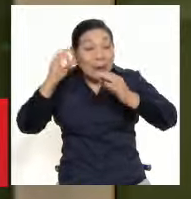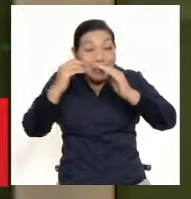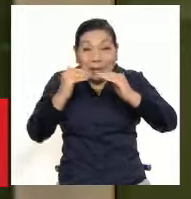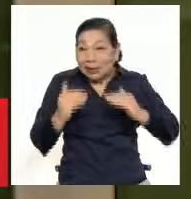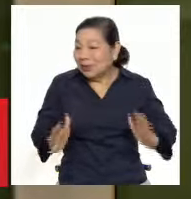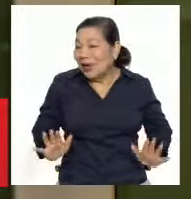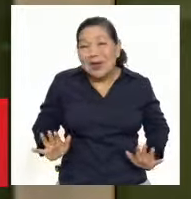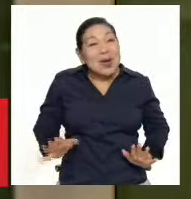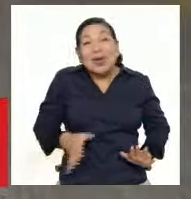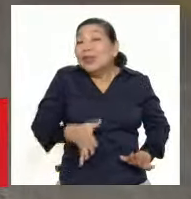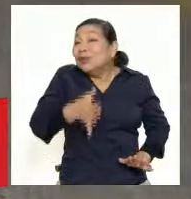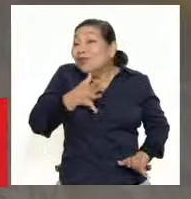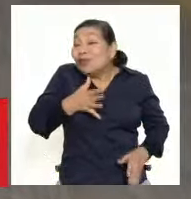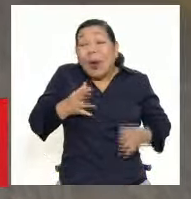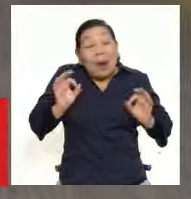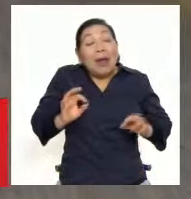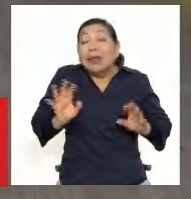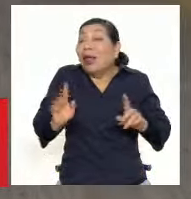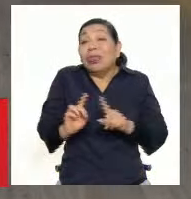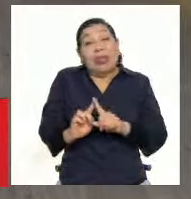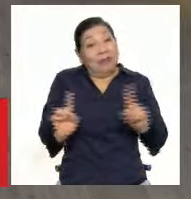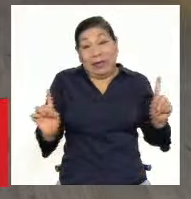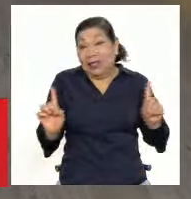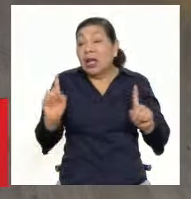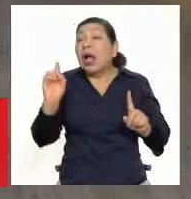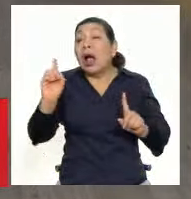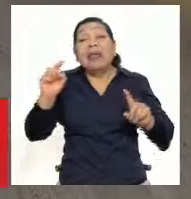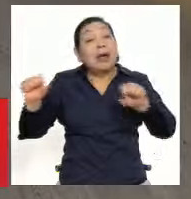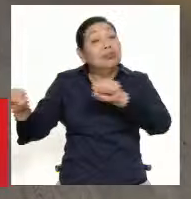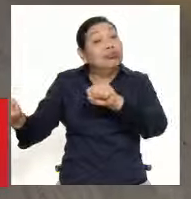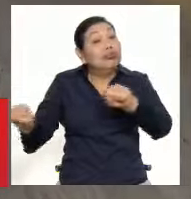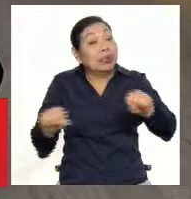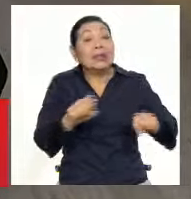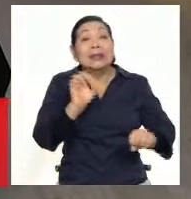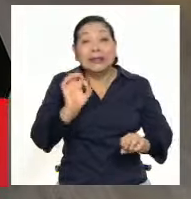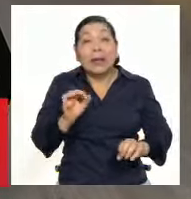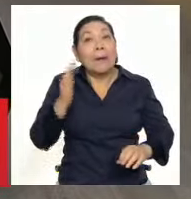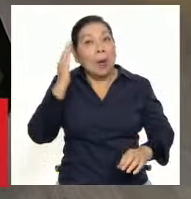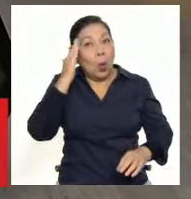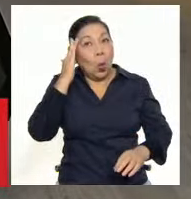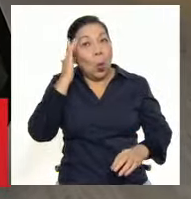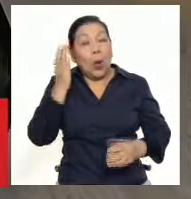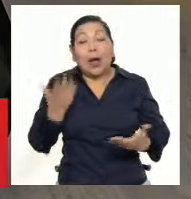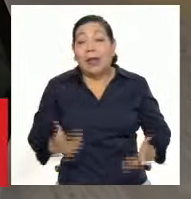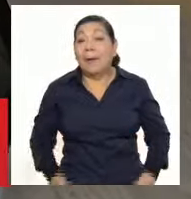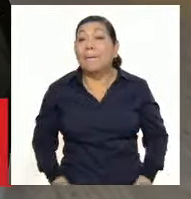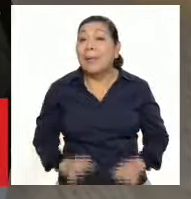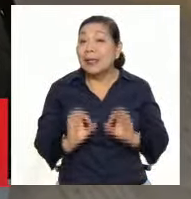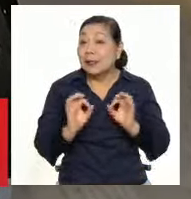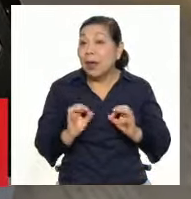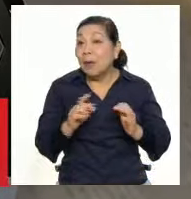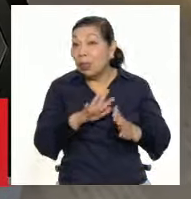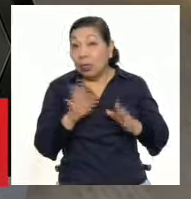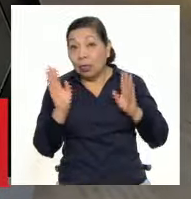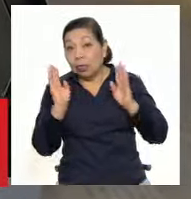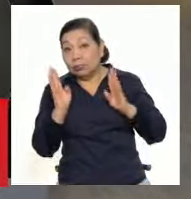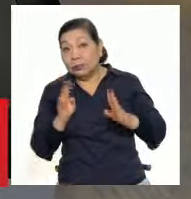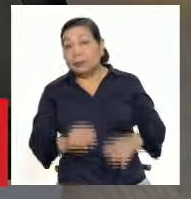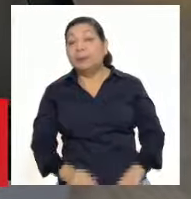Cada sismo es muy complejo, es muy diferente, ¿no? Pero vale la pena que se tomen las previsiones del caso, ¿no? Y estar siempre alertas,